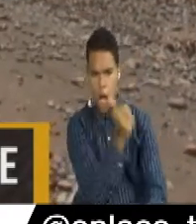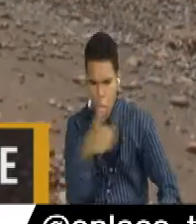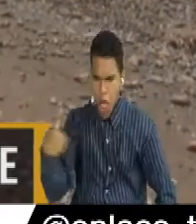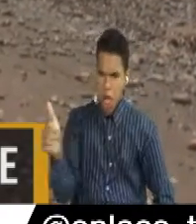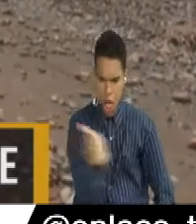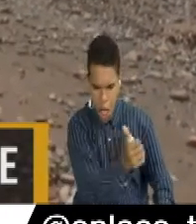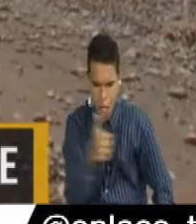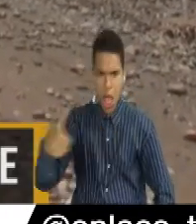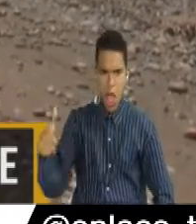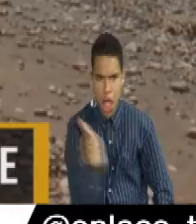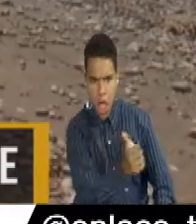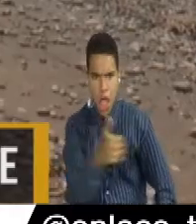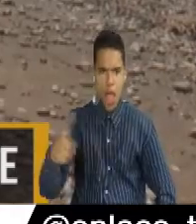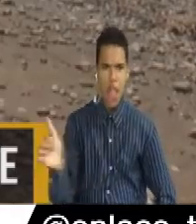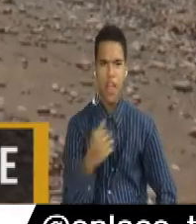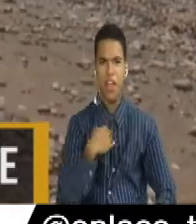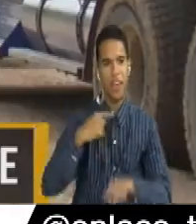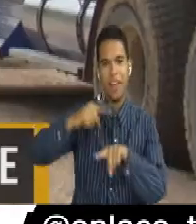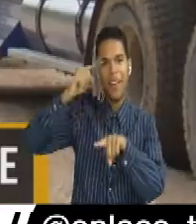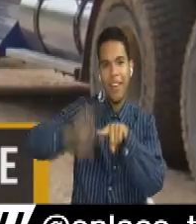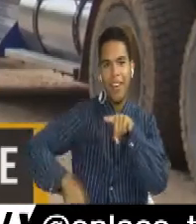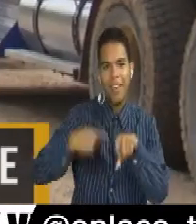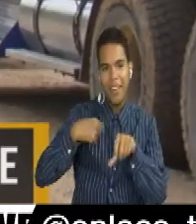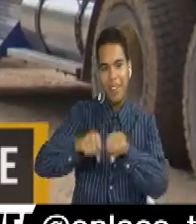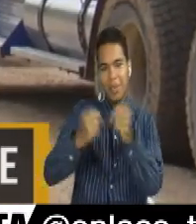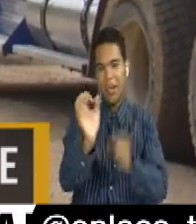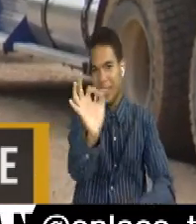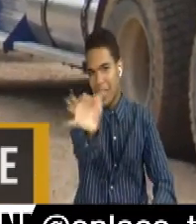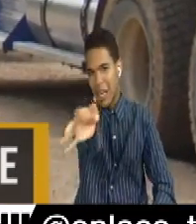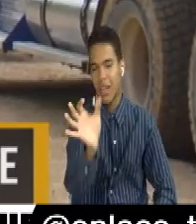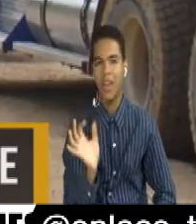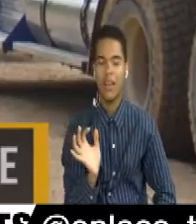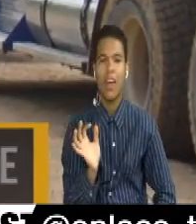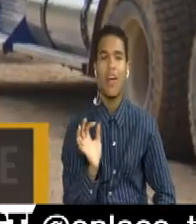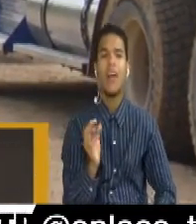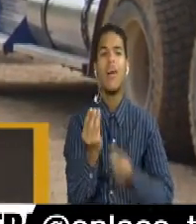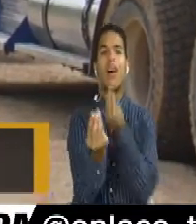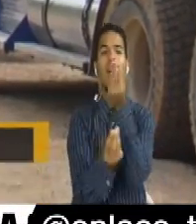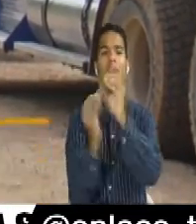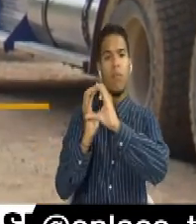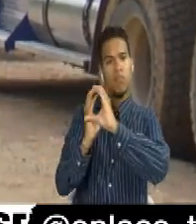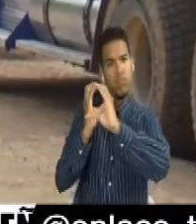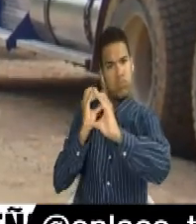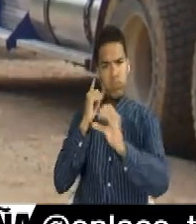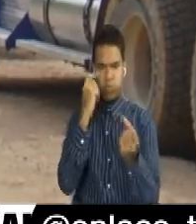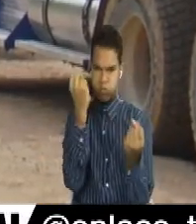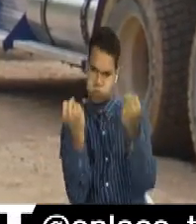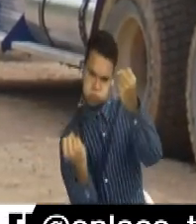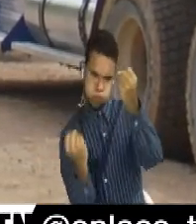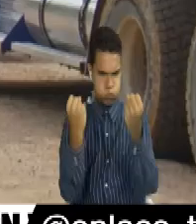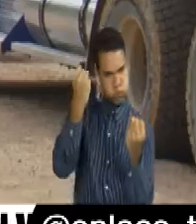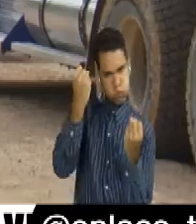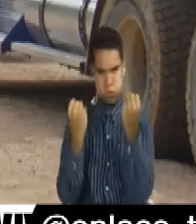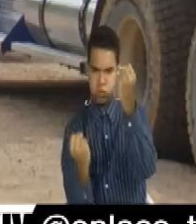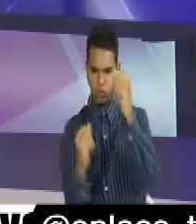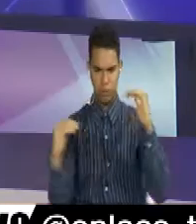autoridades continúan con los controles para evitar que estos vehículos con carga pesada transiten por lugares no